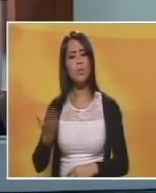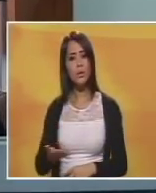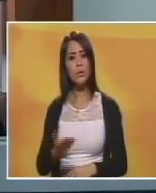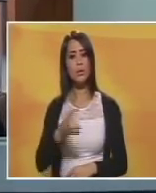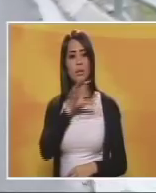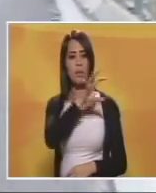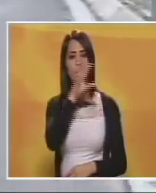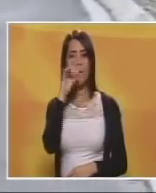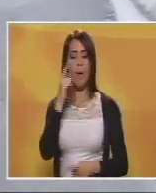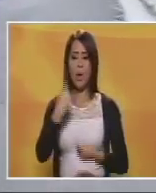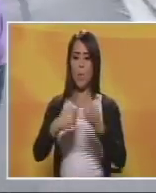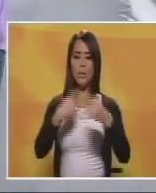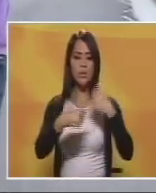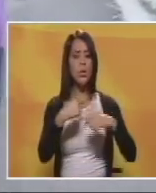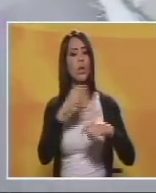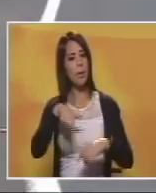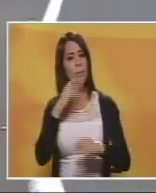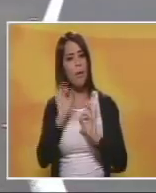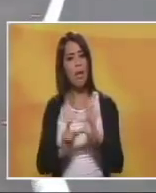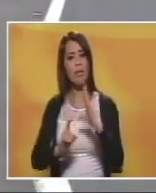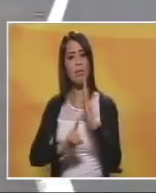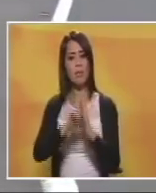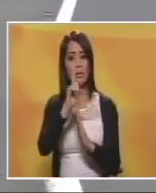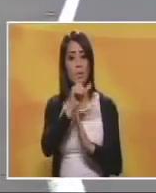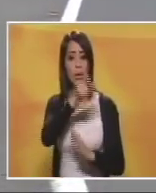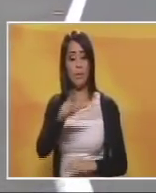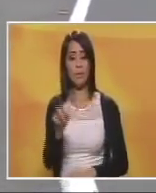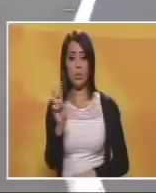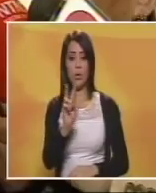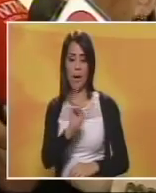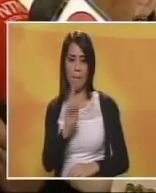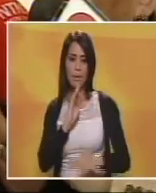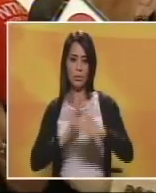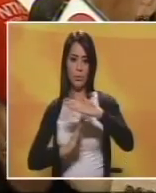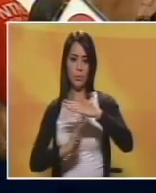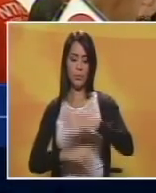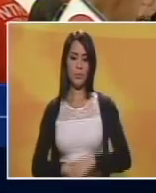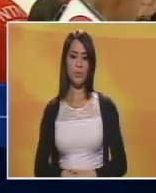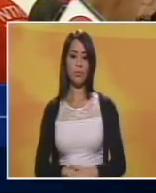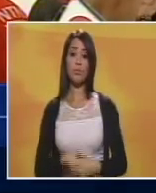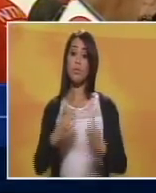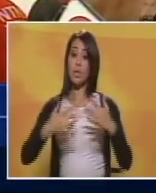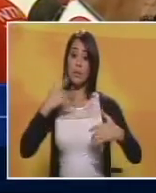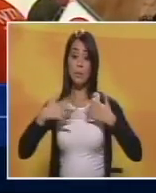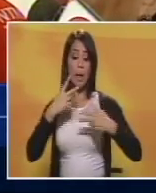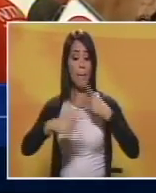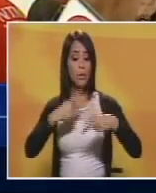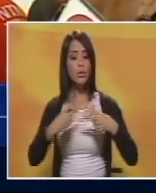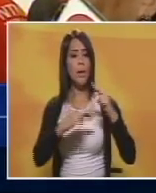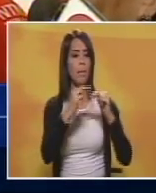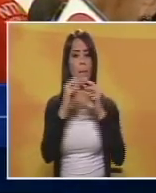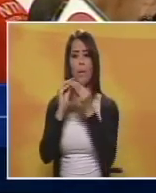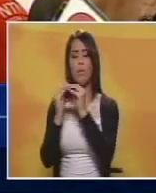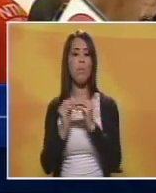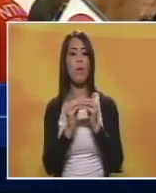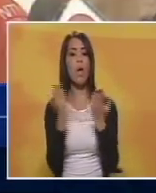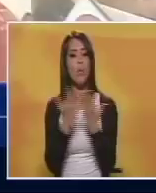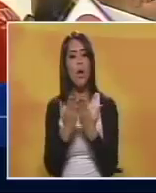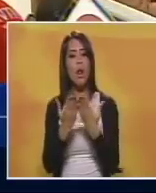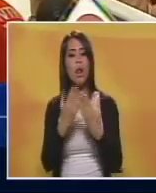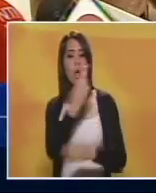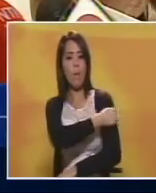países busquen inversiones que permitan el desarrollo de los migrantes. Para actividades productivas, para construcción de escuelas, para construcción de